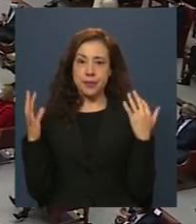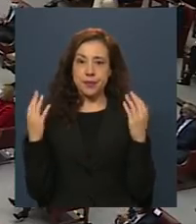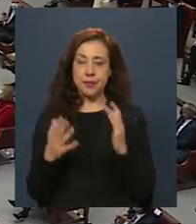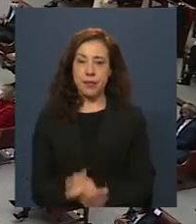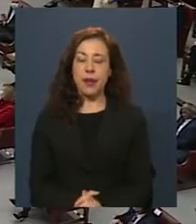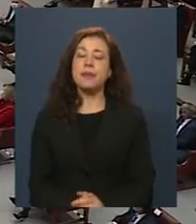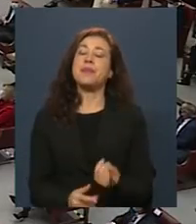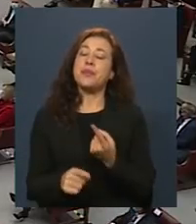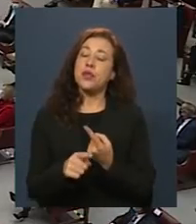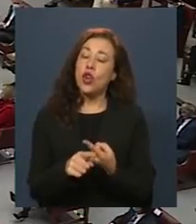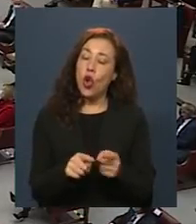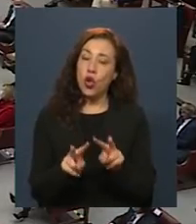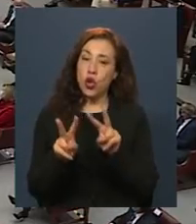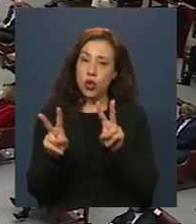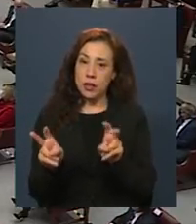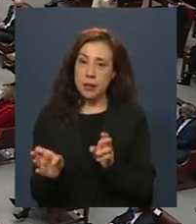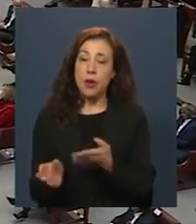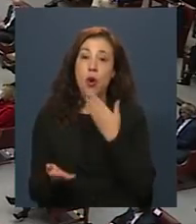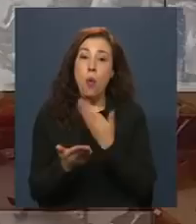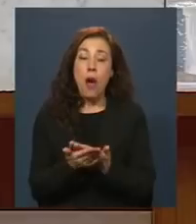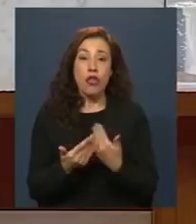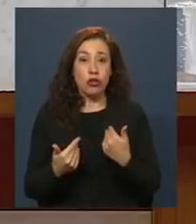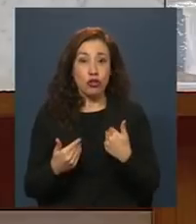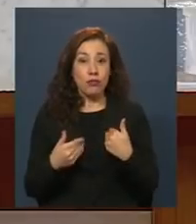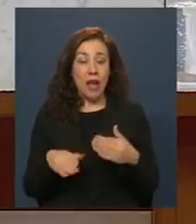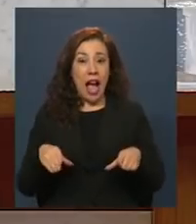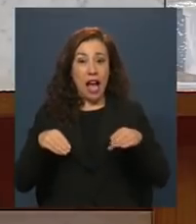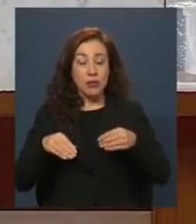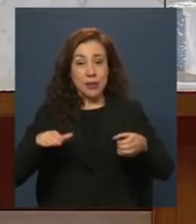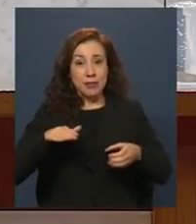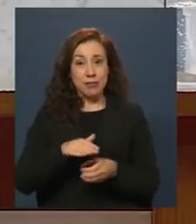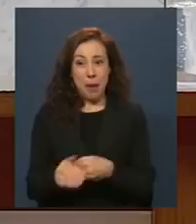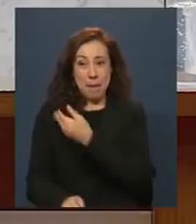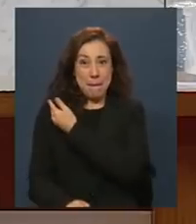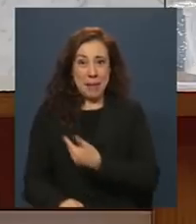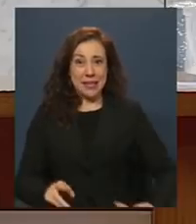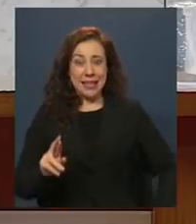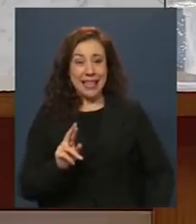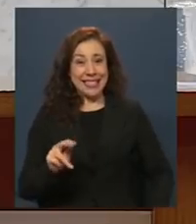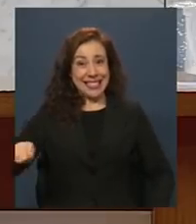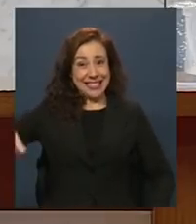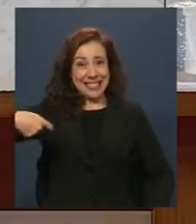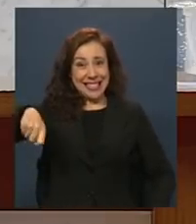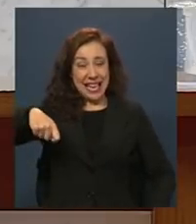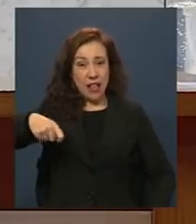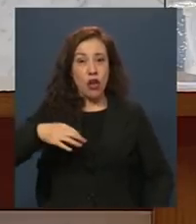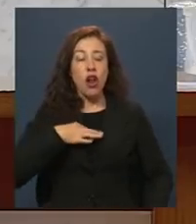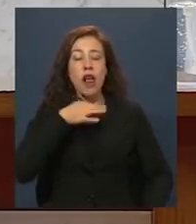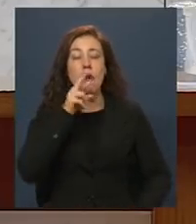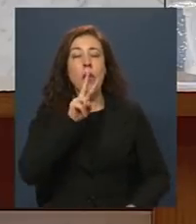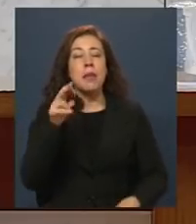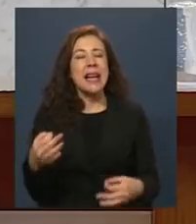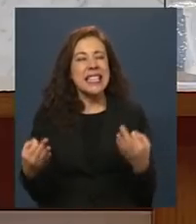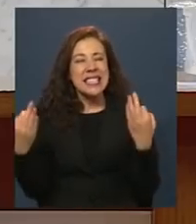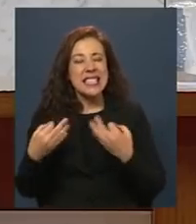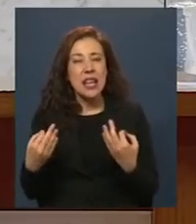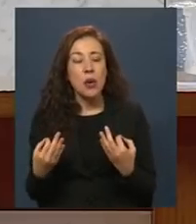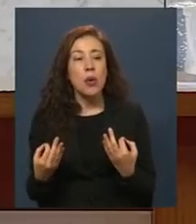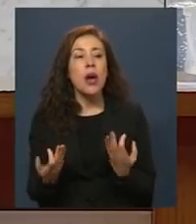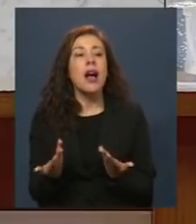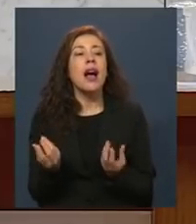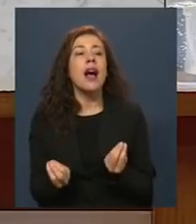Por otra parte, cuando asumimos la presidencia del Senado, señalamos que una de las certezas era